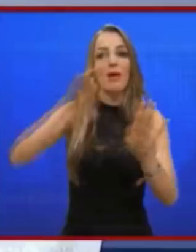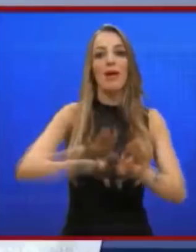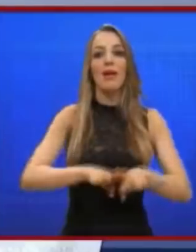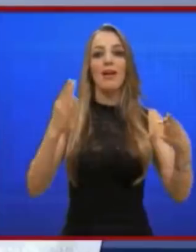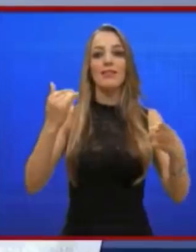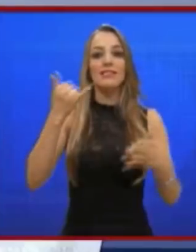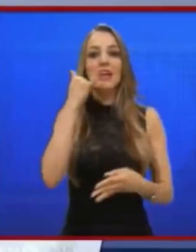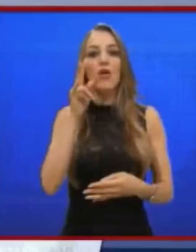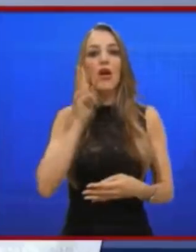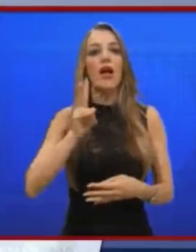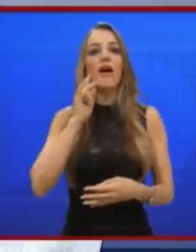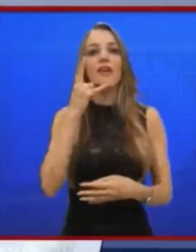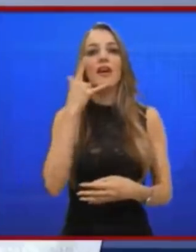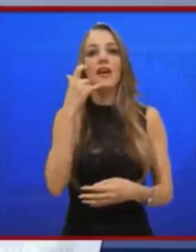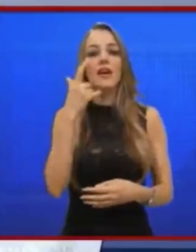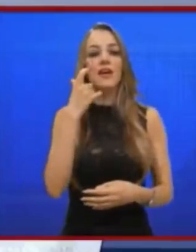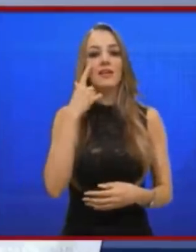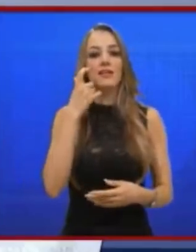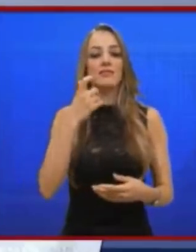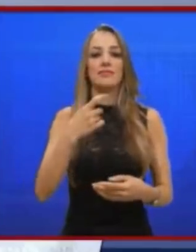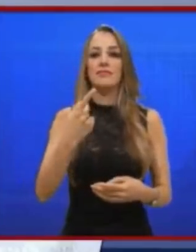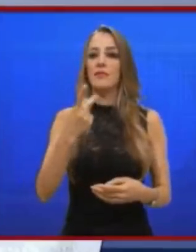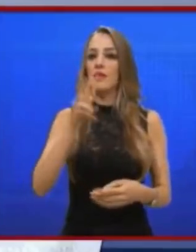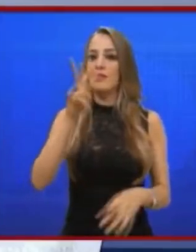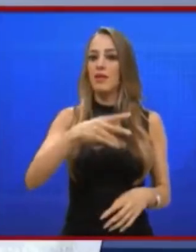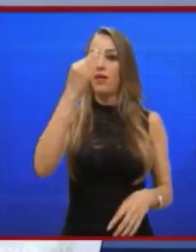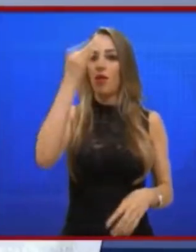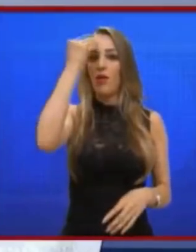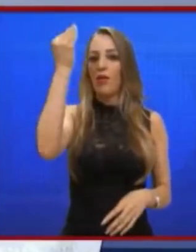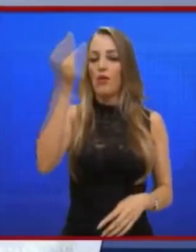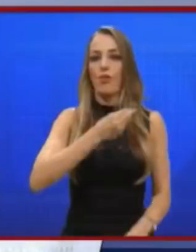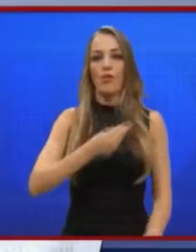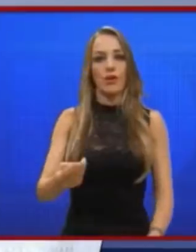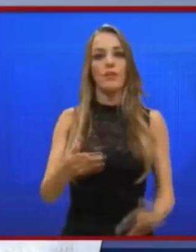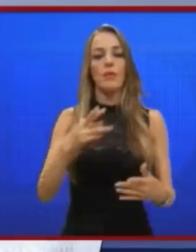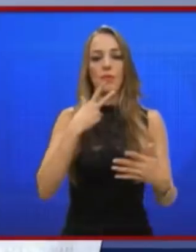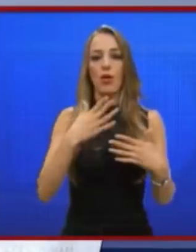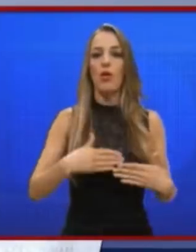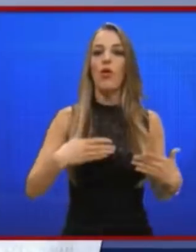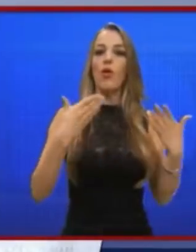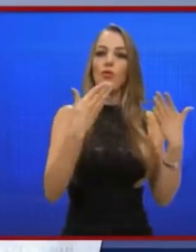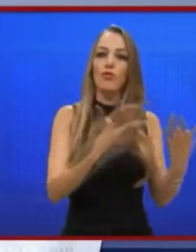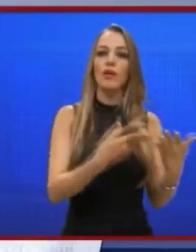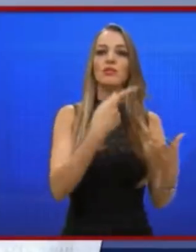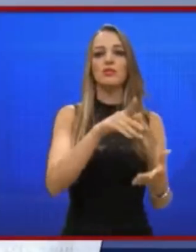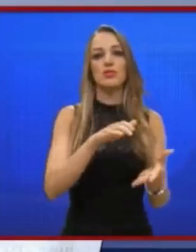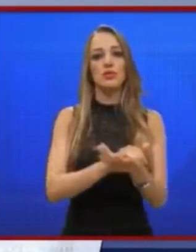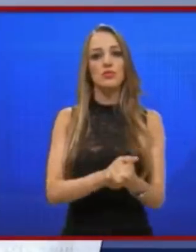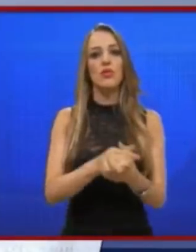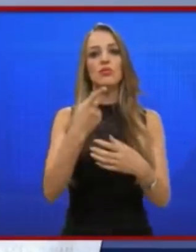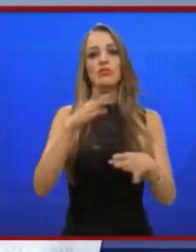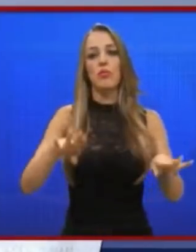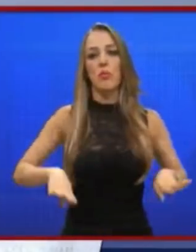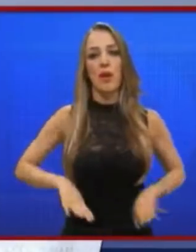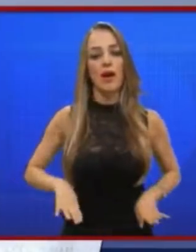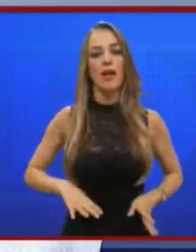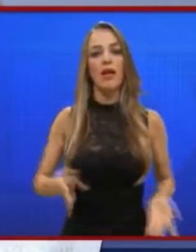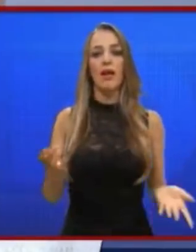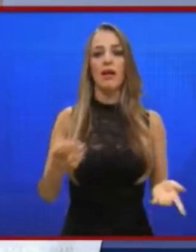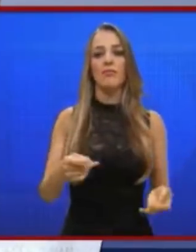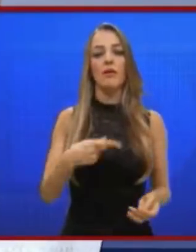la huella, le agarran el dedo para... Qué cosa tan terrible, ¿eh? Confíen en su pareja, por favor. ¿Te lo contaron